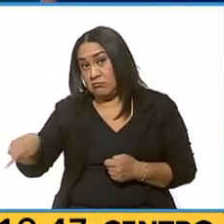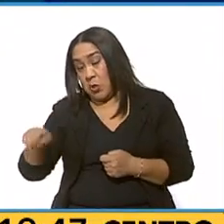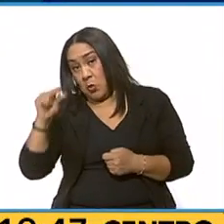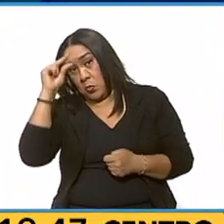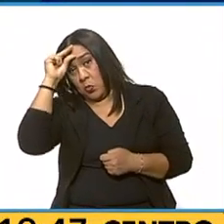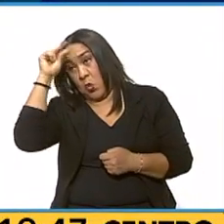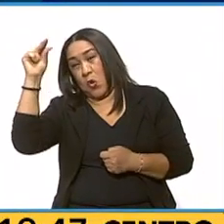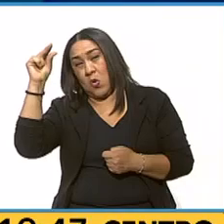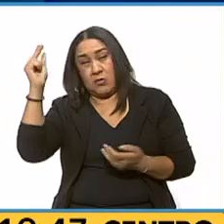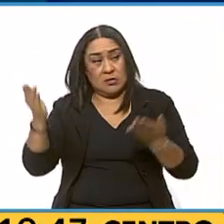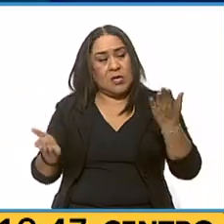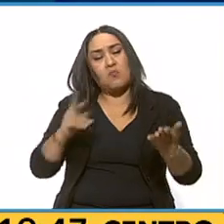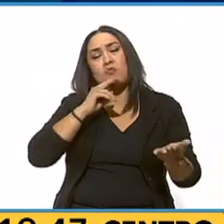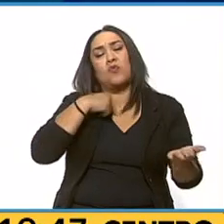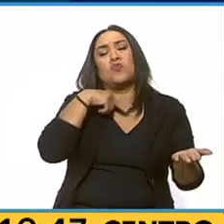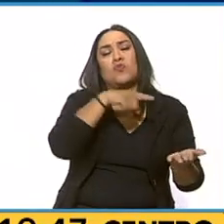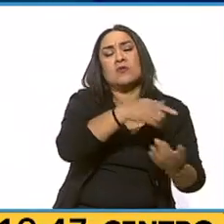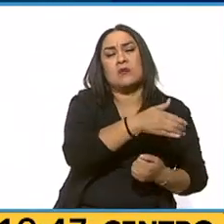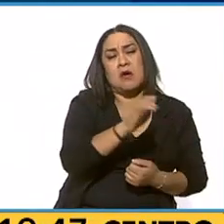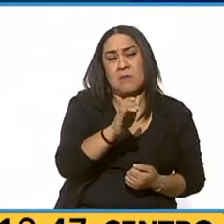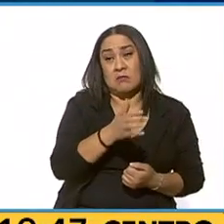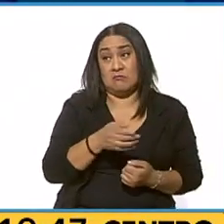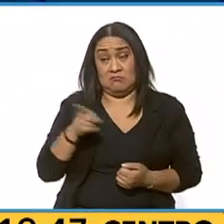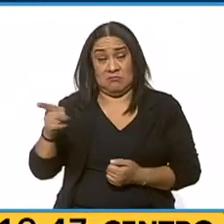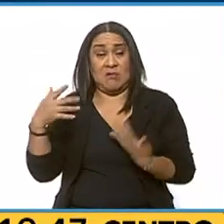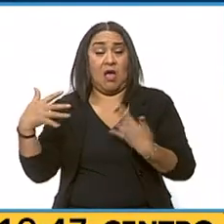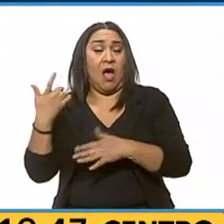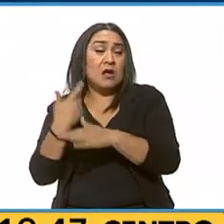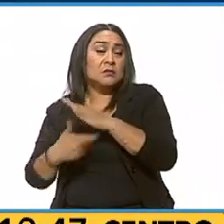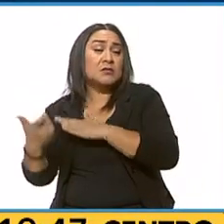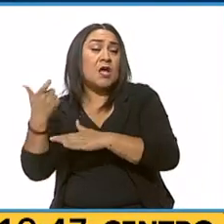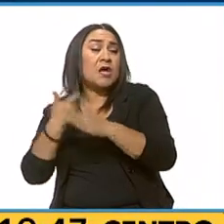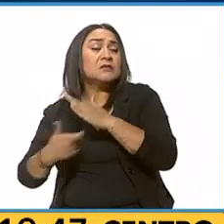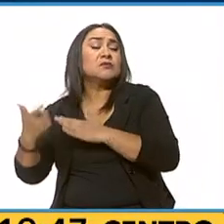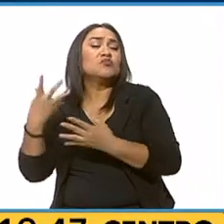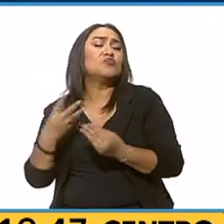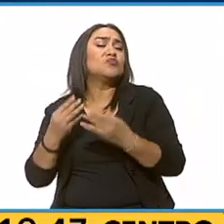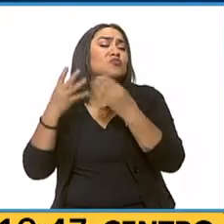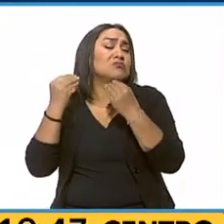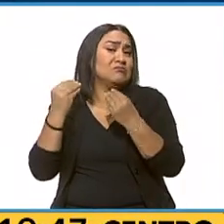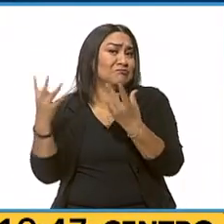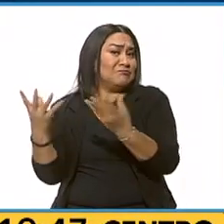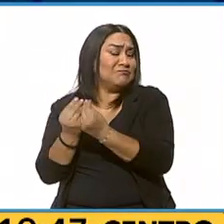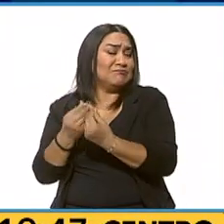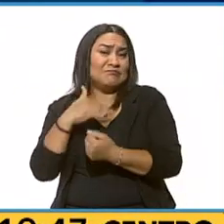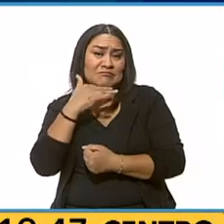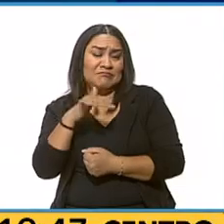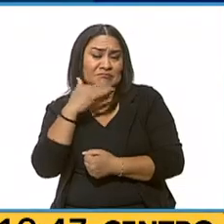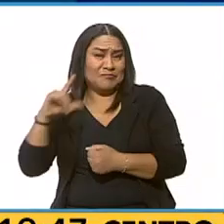súper ilustres que recibían su tajada del régimen corrupto.